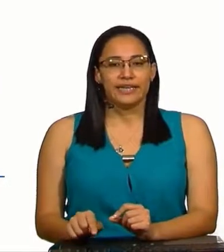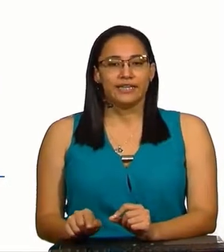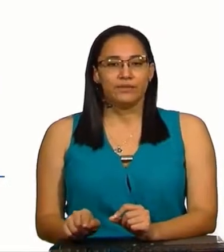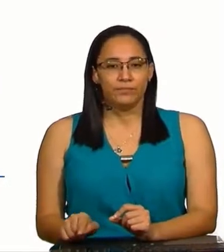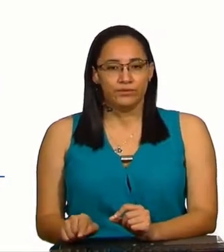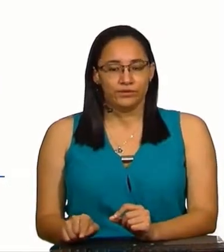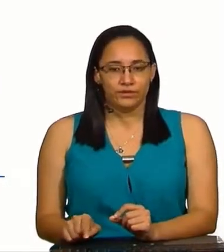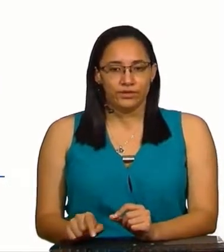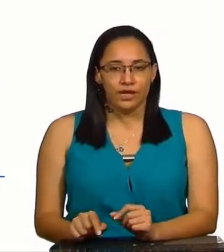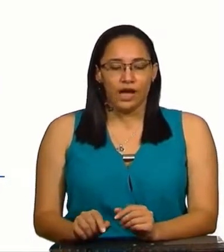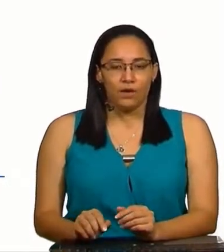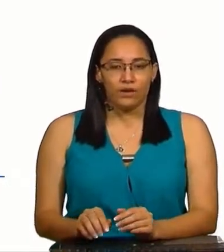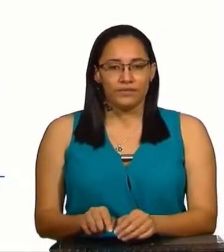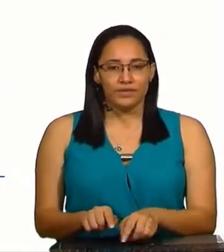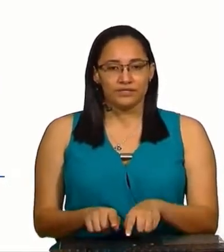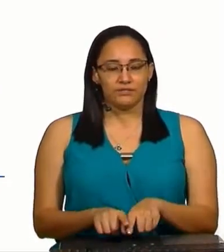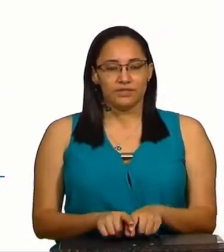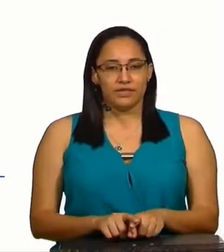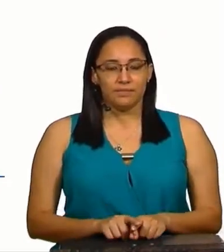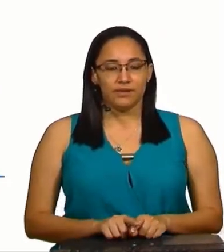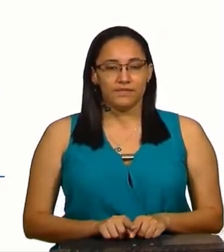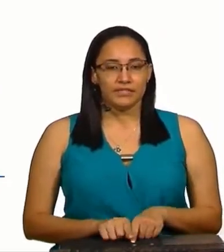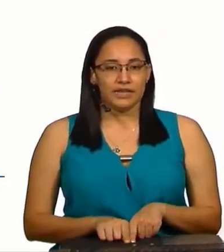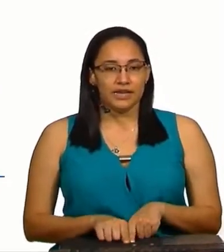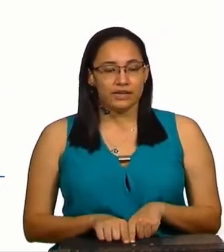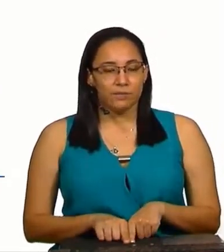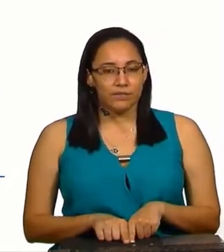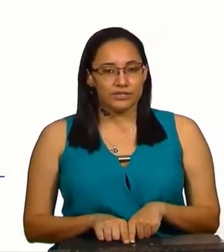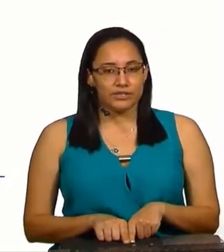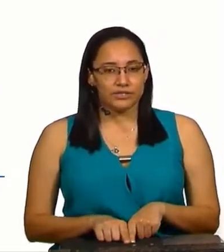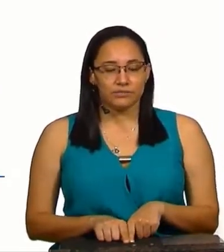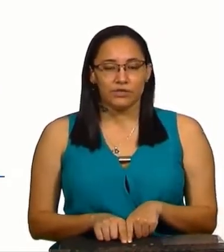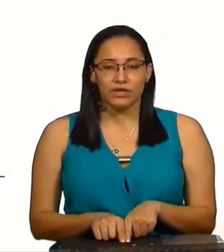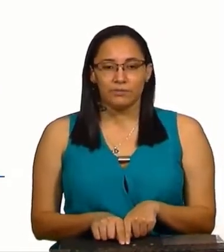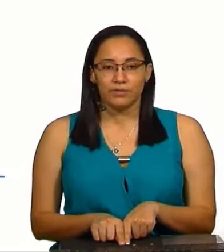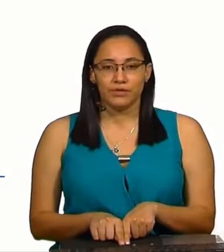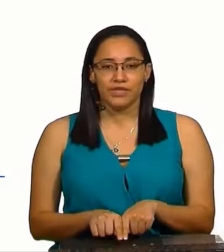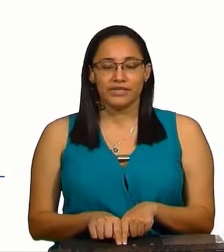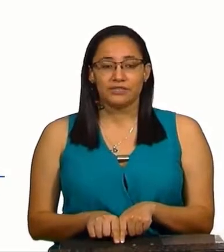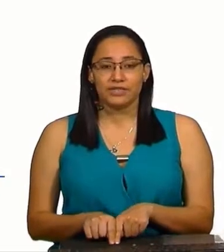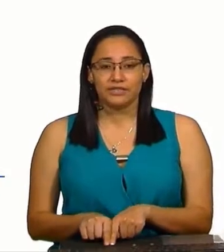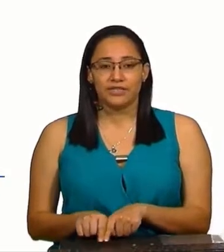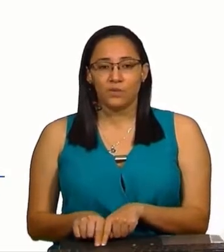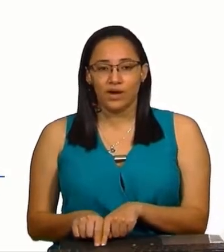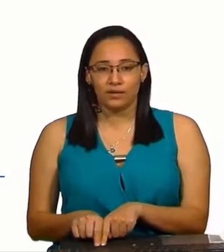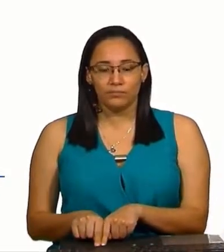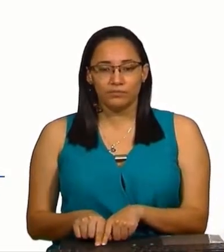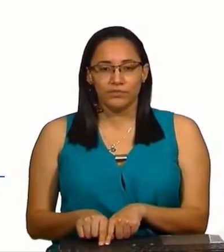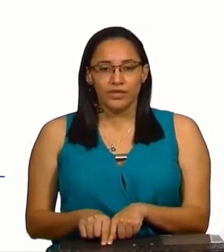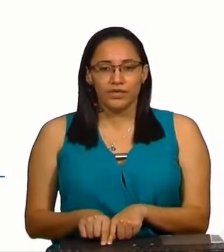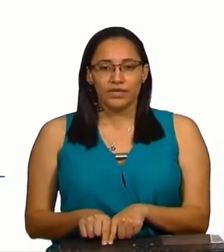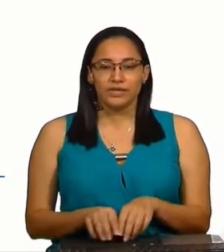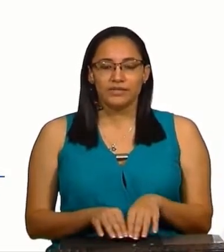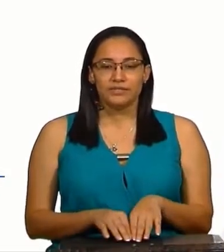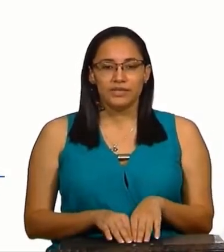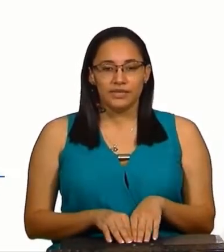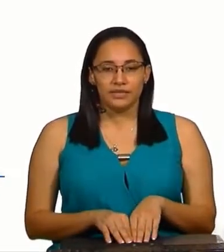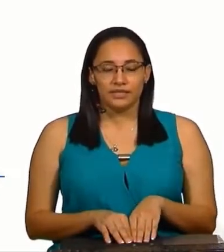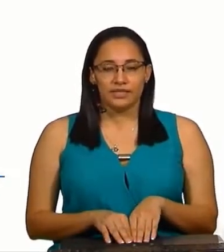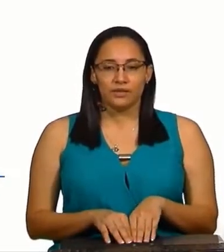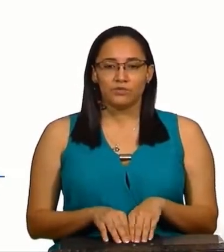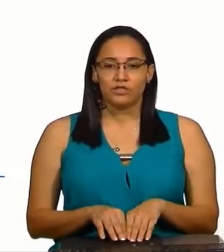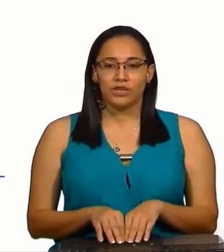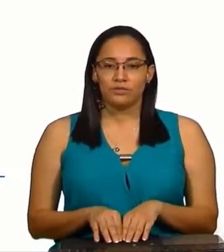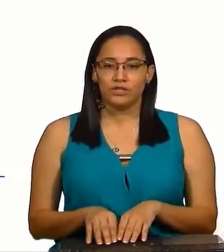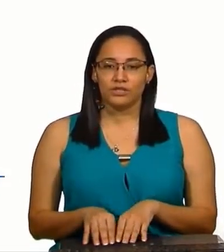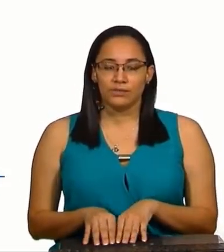can take the book. Ahora bien, si ustedes revisan la respuesta, tenemos en el primero, yes, you can take one. Y en el